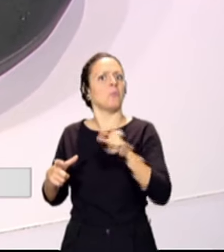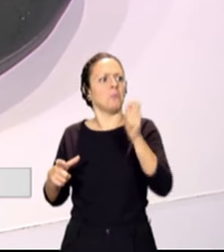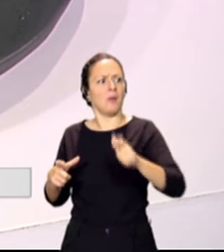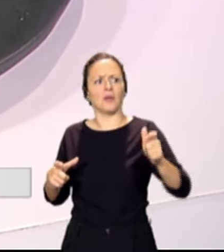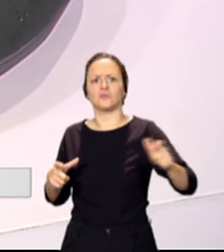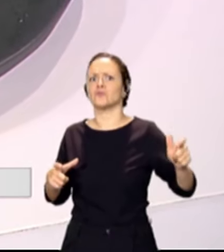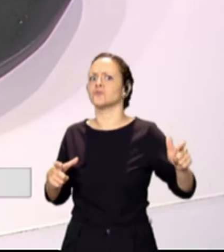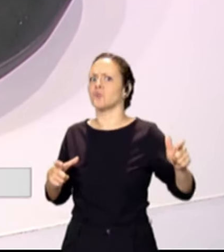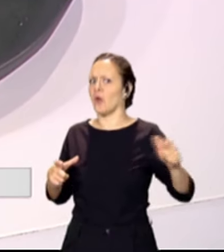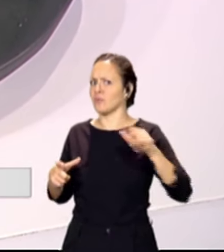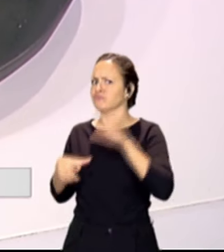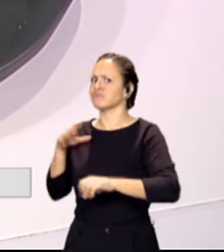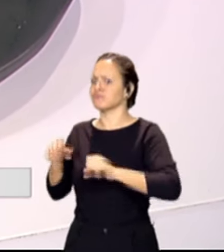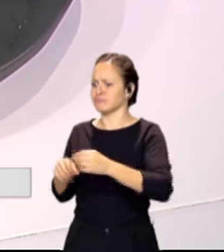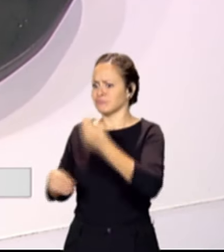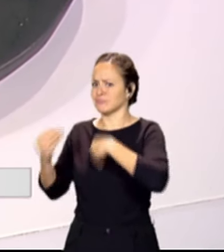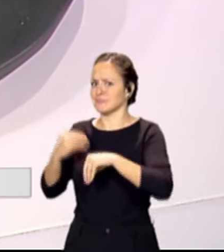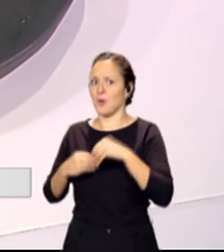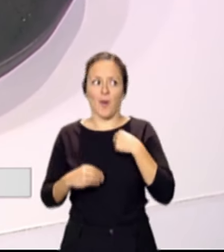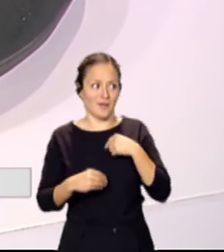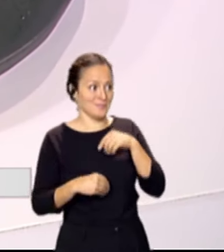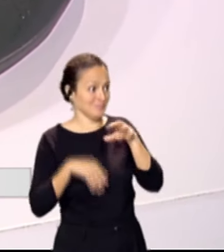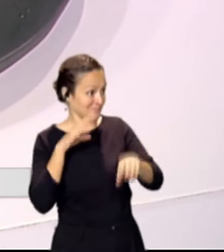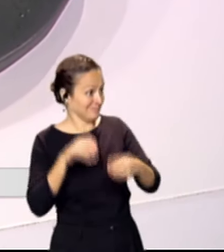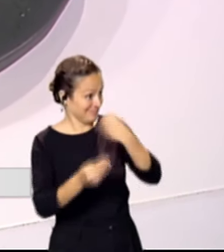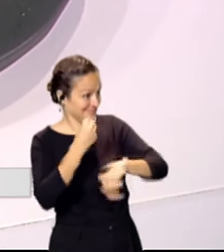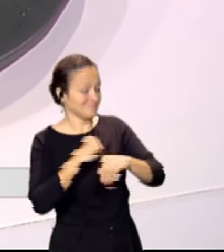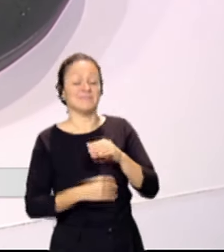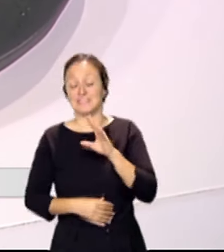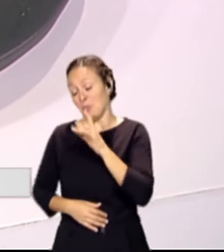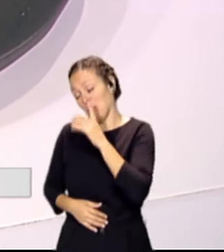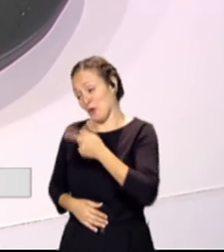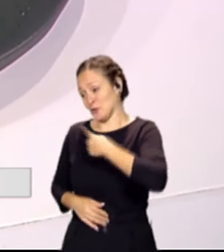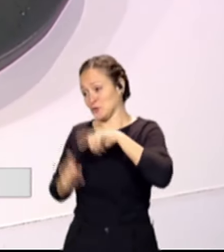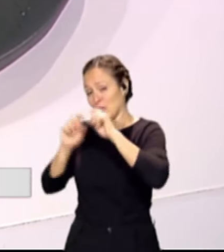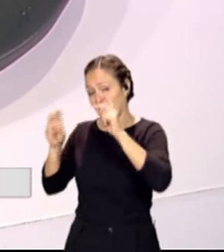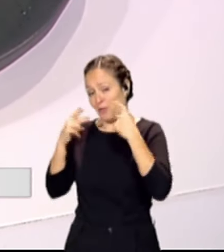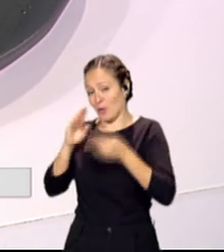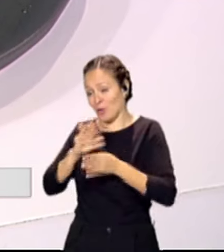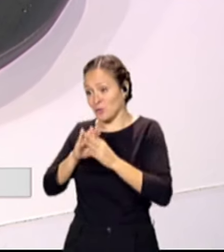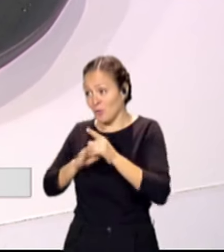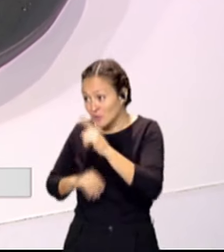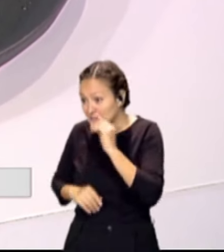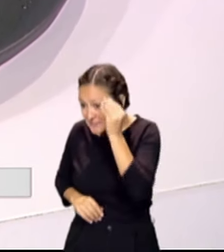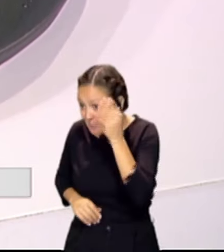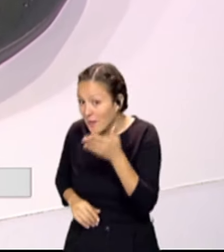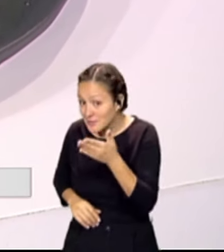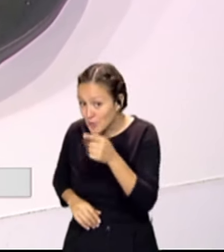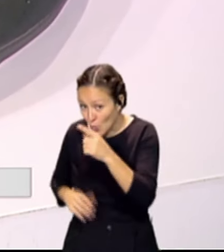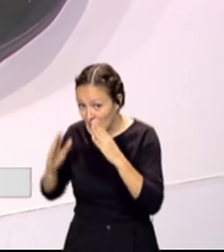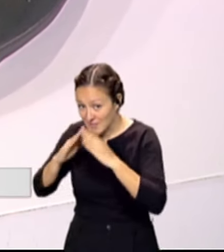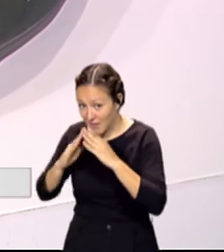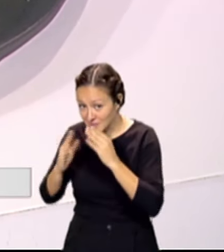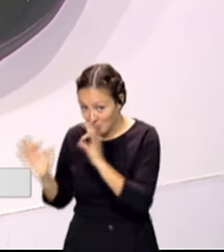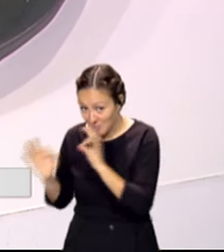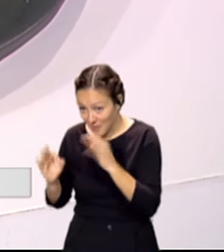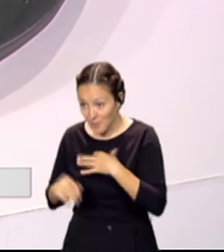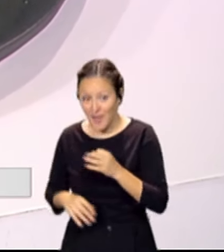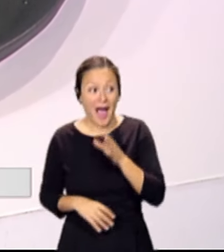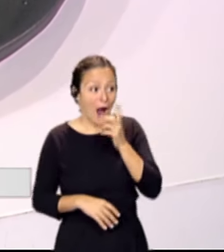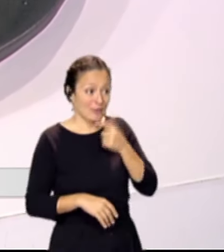bastante sensación digámoslo así en el restaurante y bueno por eso lo seguimos haciendo Qué te parece podrías hacerlo en casa buoso Ahora te digo yo lo que queda de ese